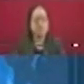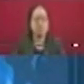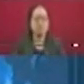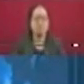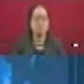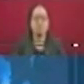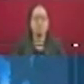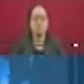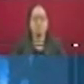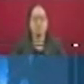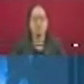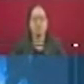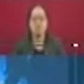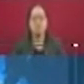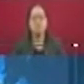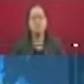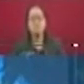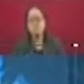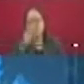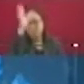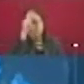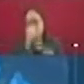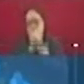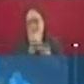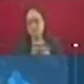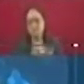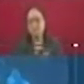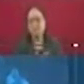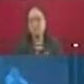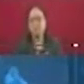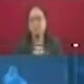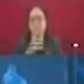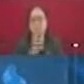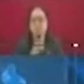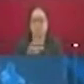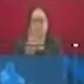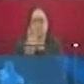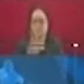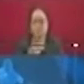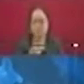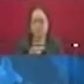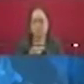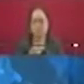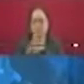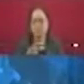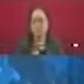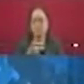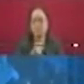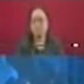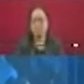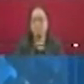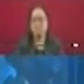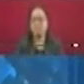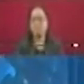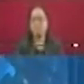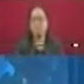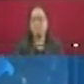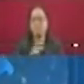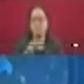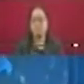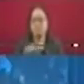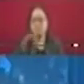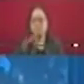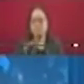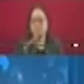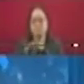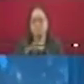una declaratoria de inconstitucionalidad y la van a presentar. Yo me imagino, Joaquín, sí,